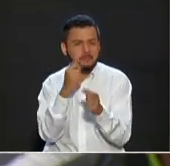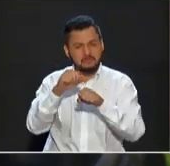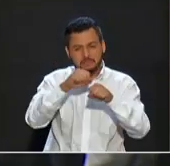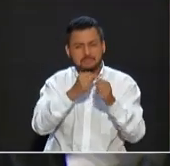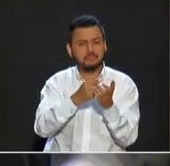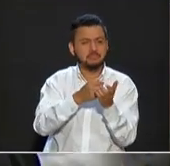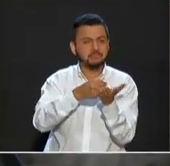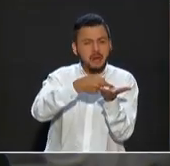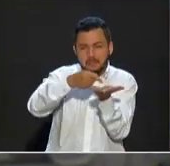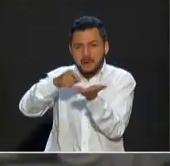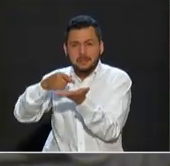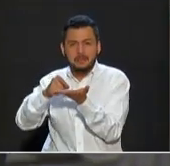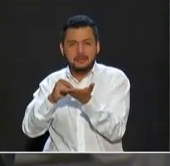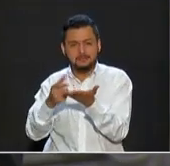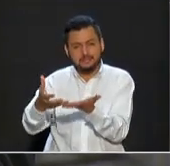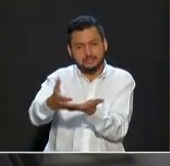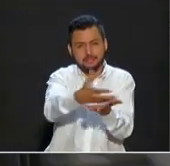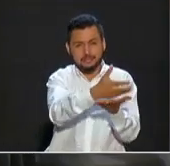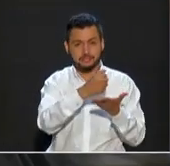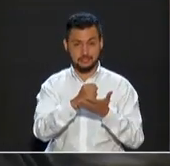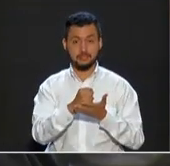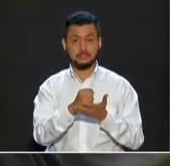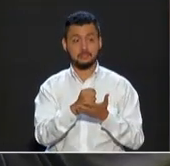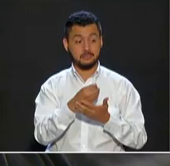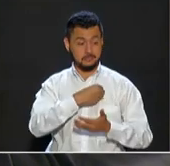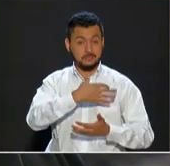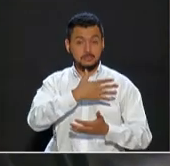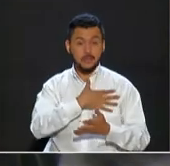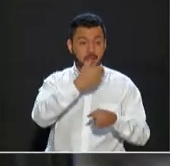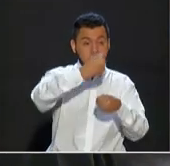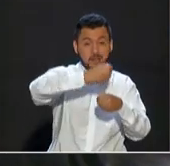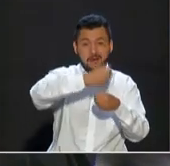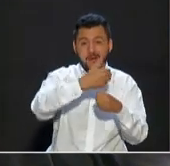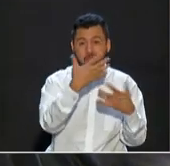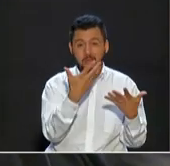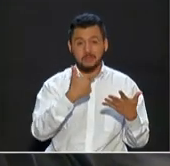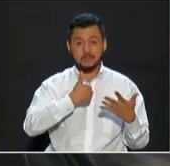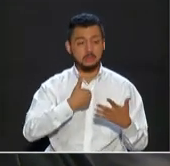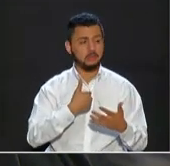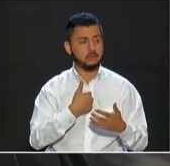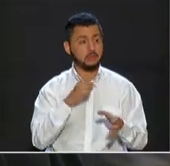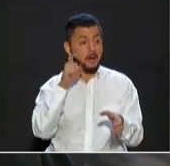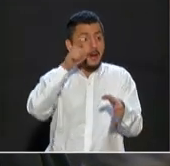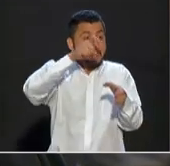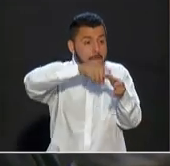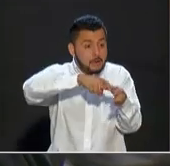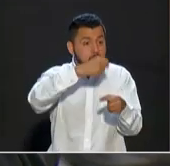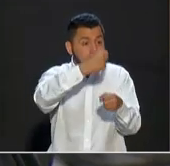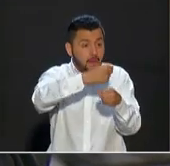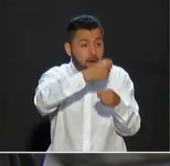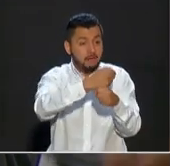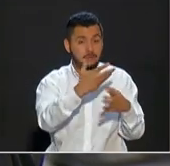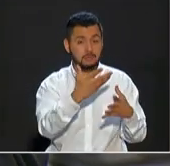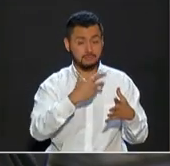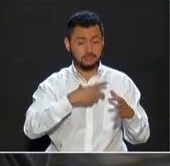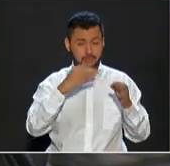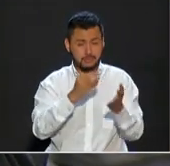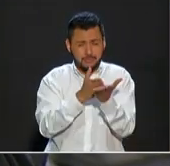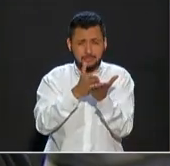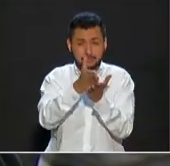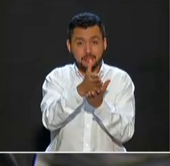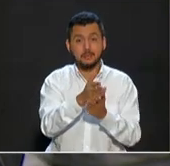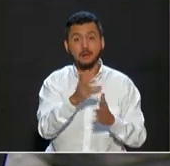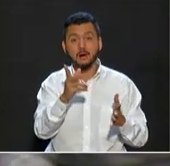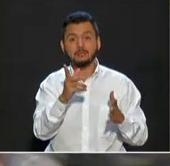que salimos al mercado productivo con todas las garantías nada de esas trampas de recortar garantías y derechos de rebajar salarios